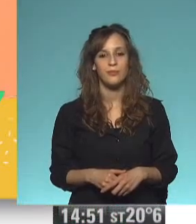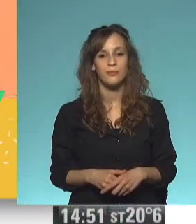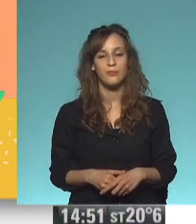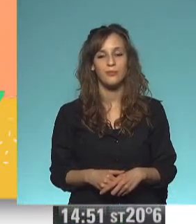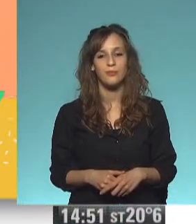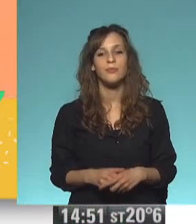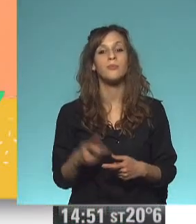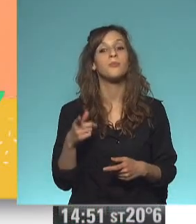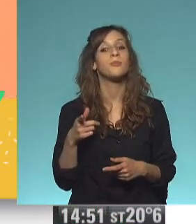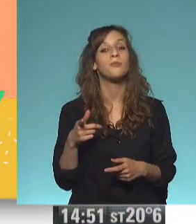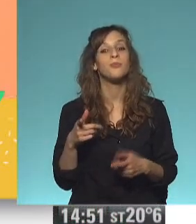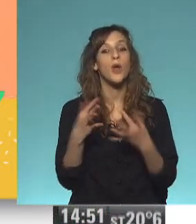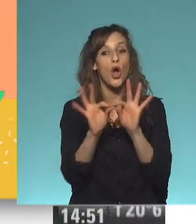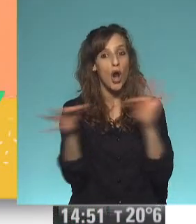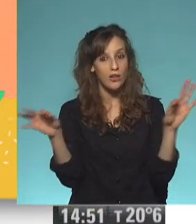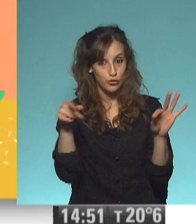al...